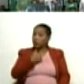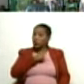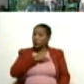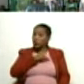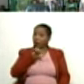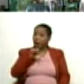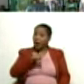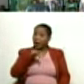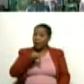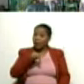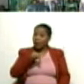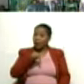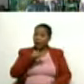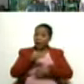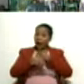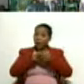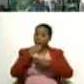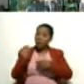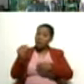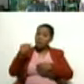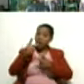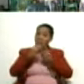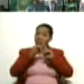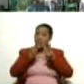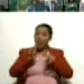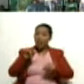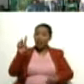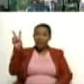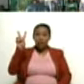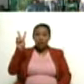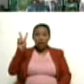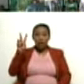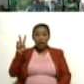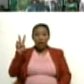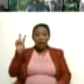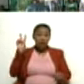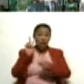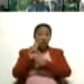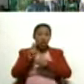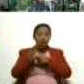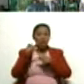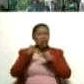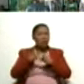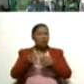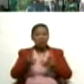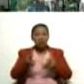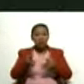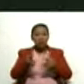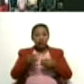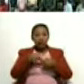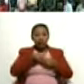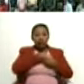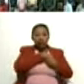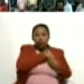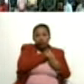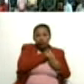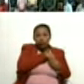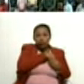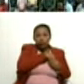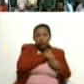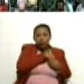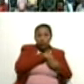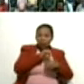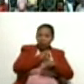estaremos consolidando aún más la paz de nuestro país. Los violentos quedarán en la esquinita, señalados,